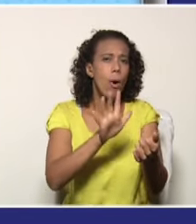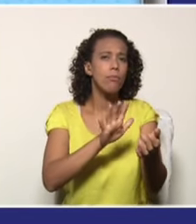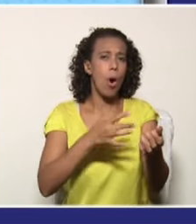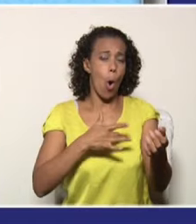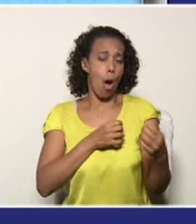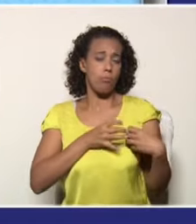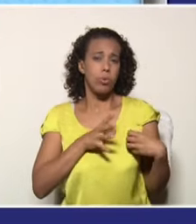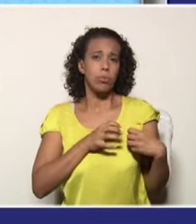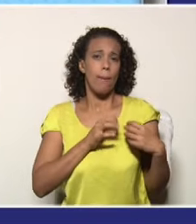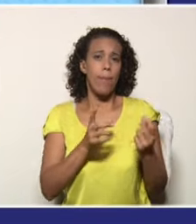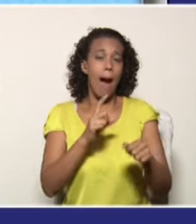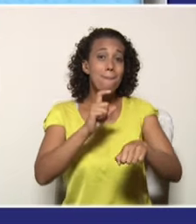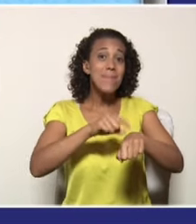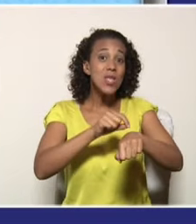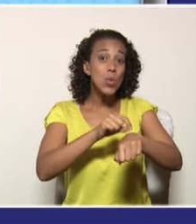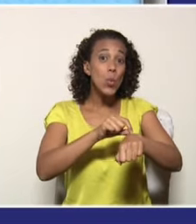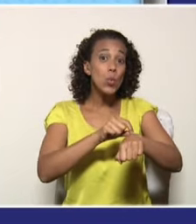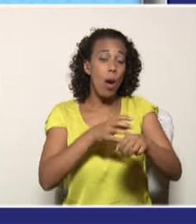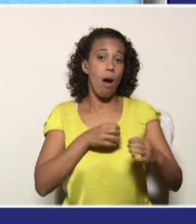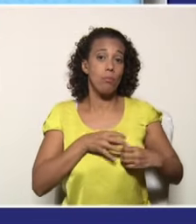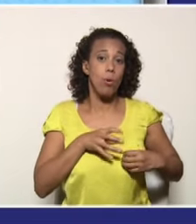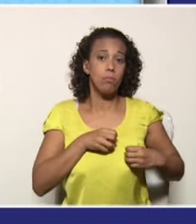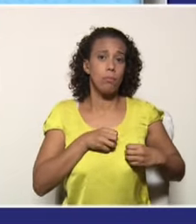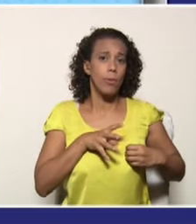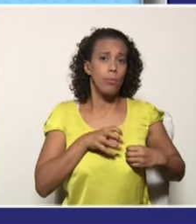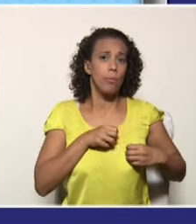por minuto que contrae el corazón.